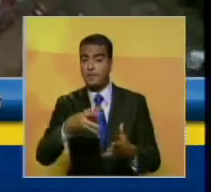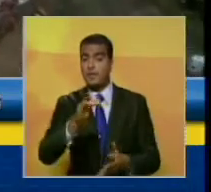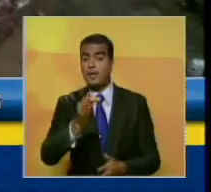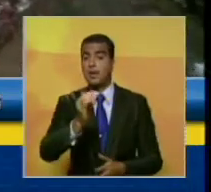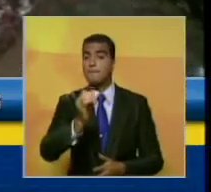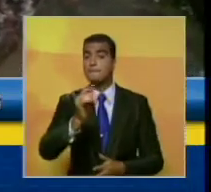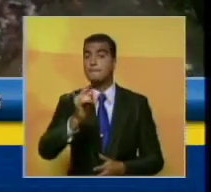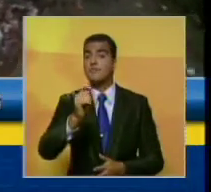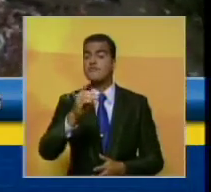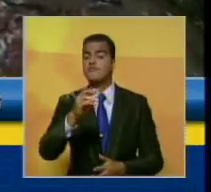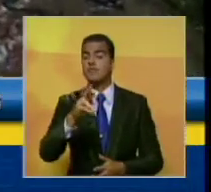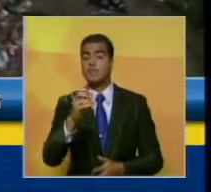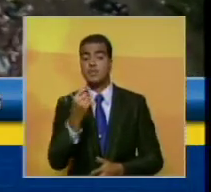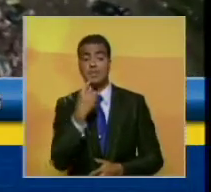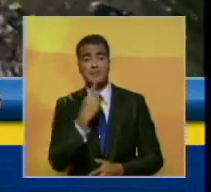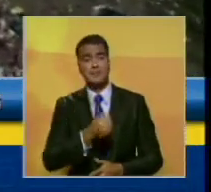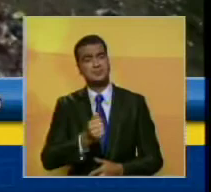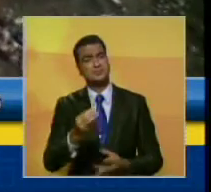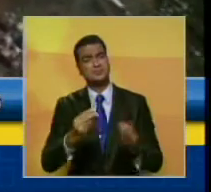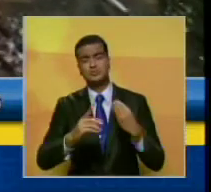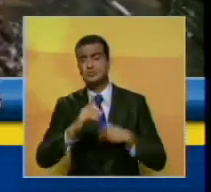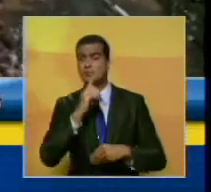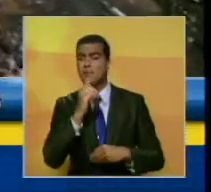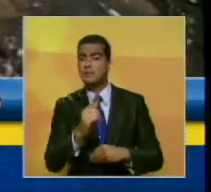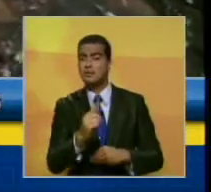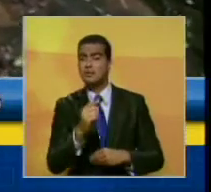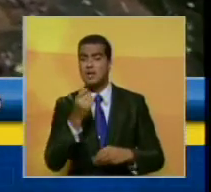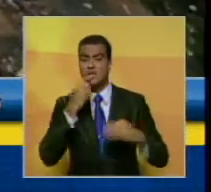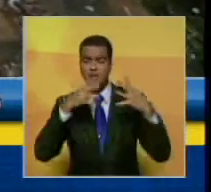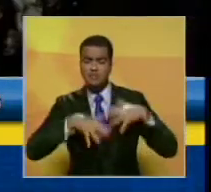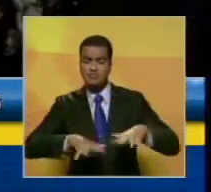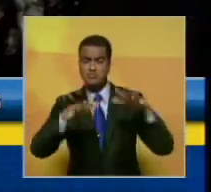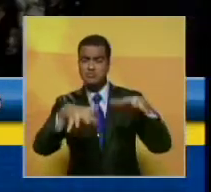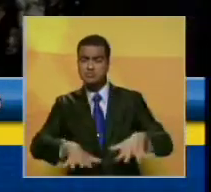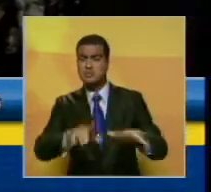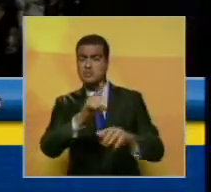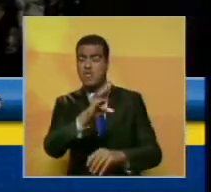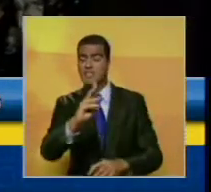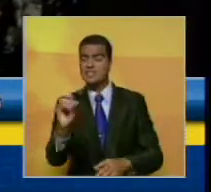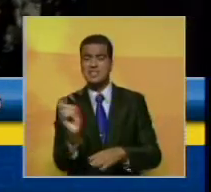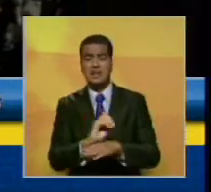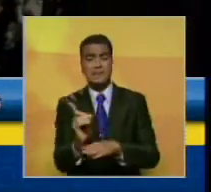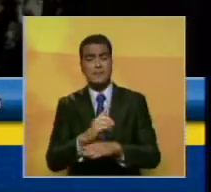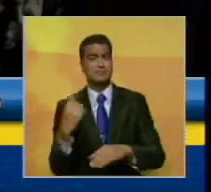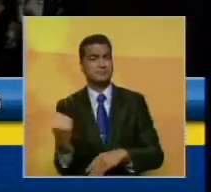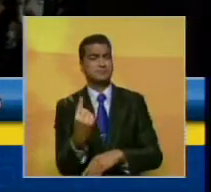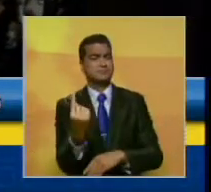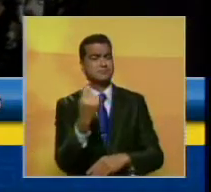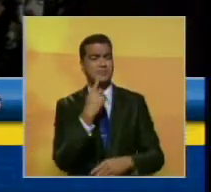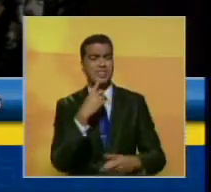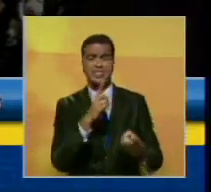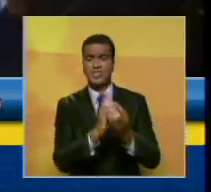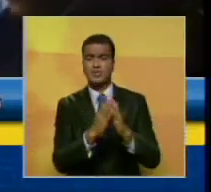en el estado de Arkansas, fue el más afectado, donde los vientos de hasta 160 kilómetros por hora devastaron todo a su